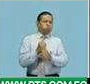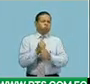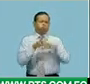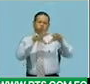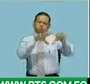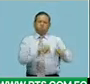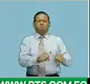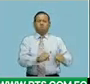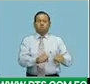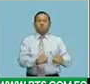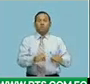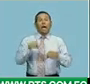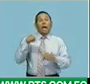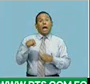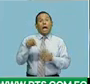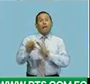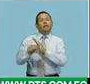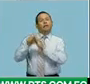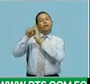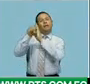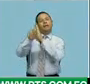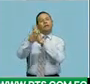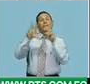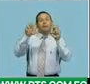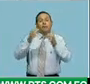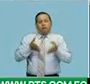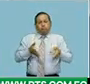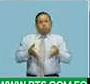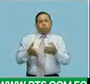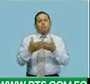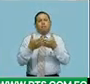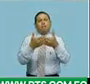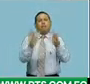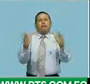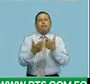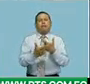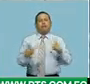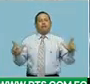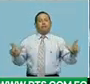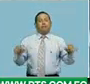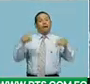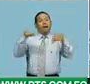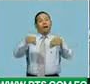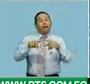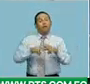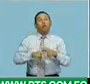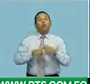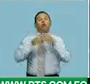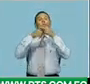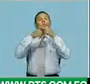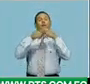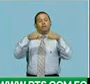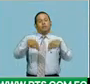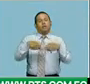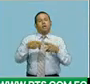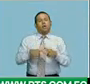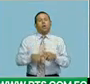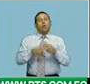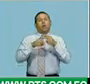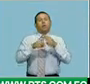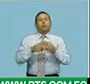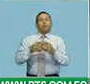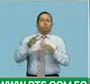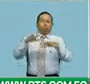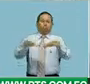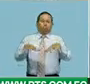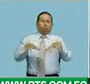de un tráiler de la película Camino a la Libertad abrieron la sesión conmemorativa del Bicentenario al pie del Manso